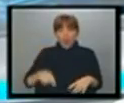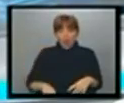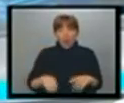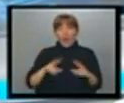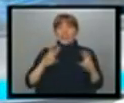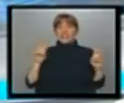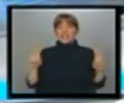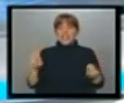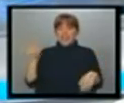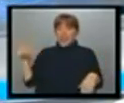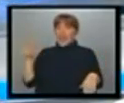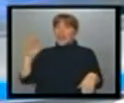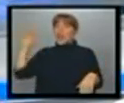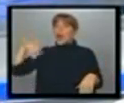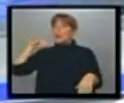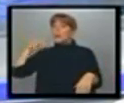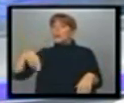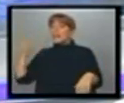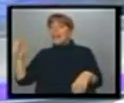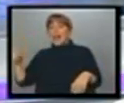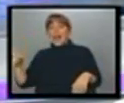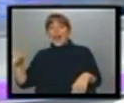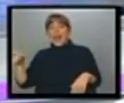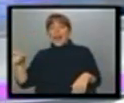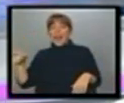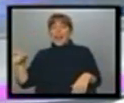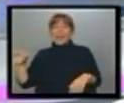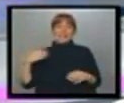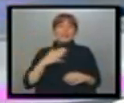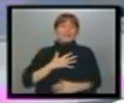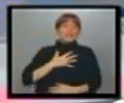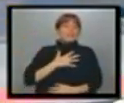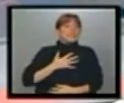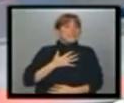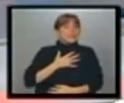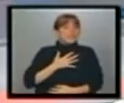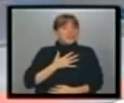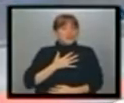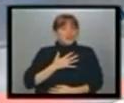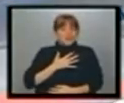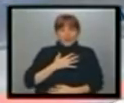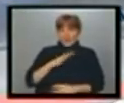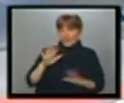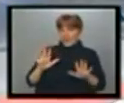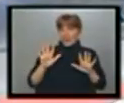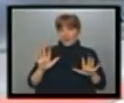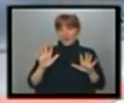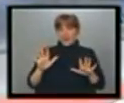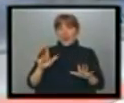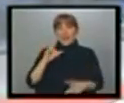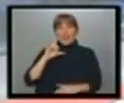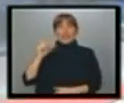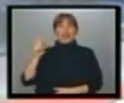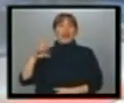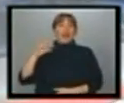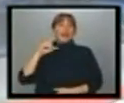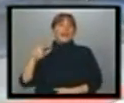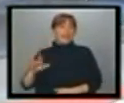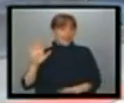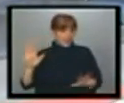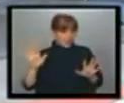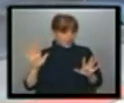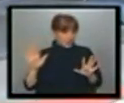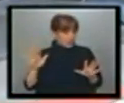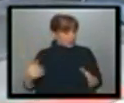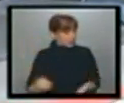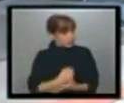Romina ¿qué pasó? Le genera cosas. Bueno, lo dejamos ahí. El tema Icardi. Ah, bueno, no